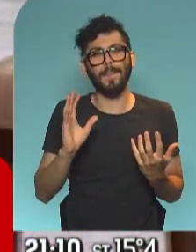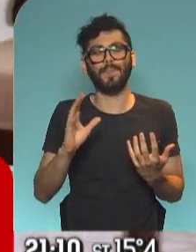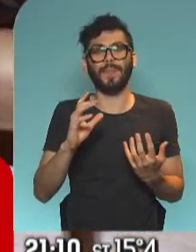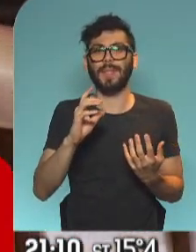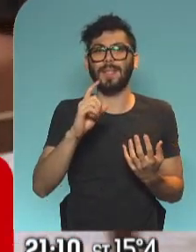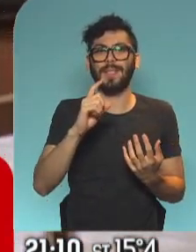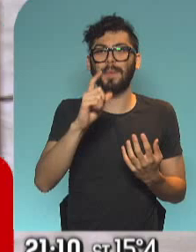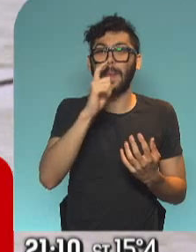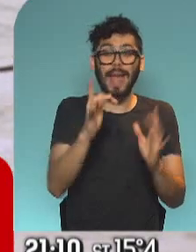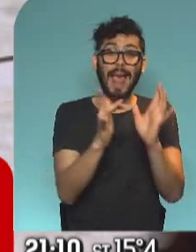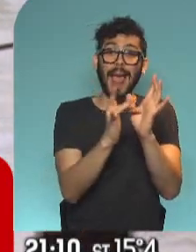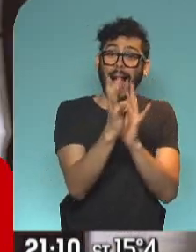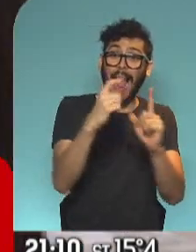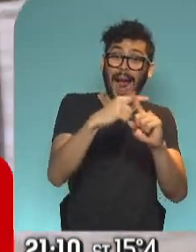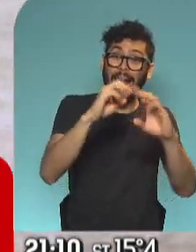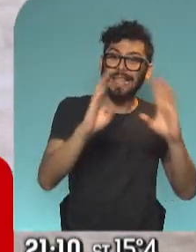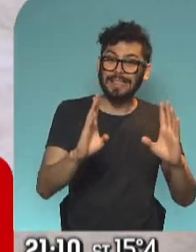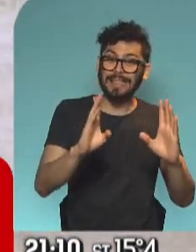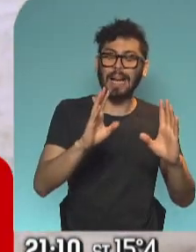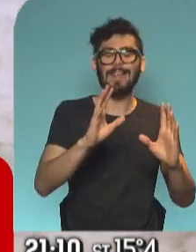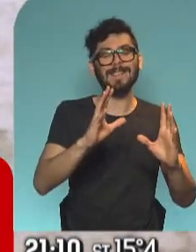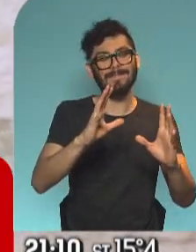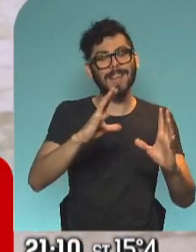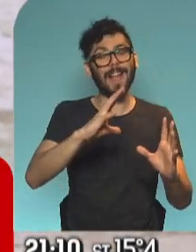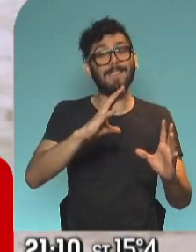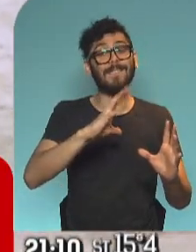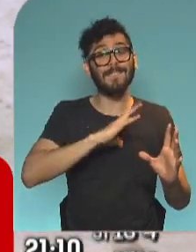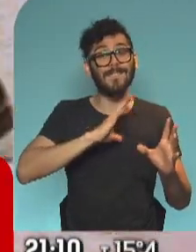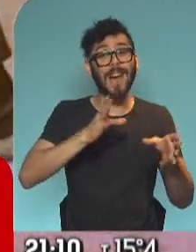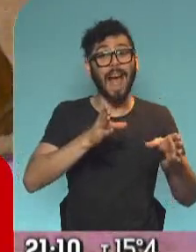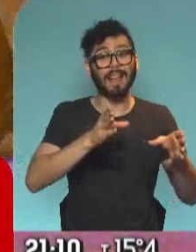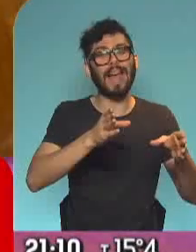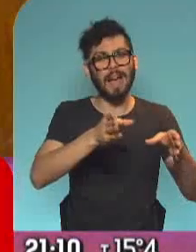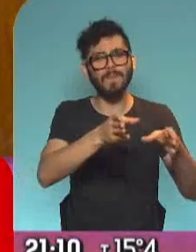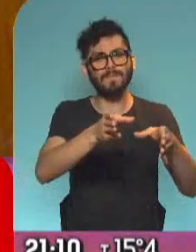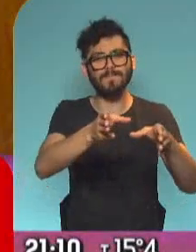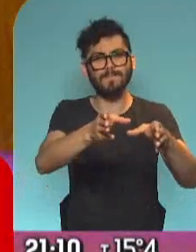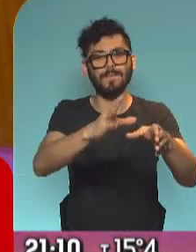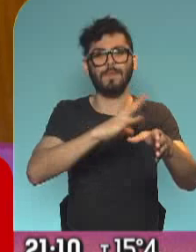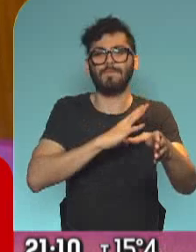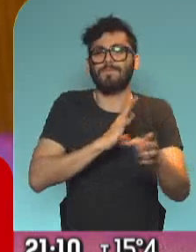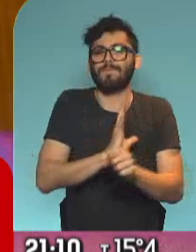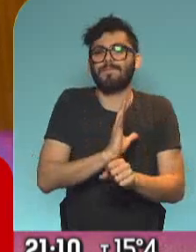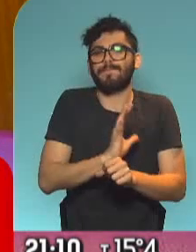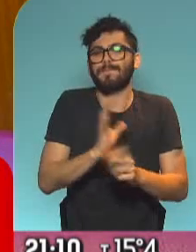digamos, la Iglesia tiene que hacer un gran camino todavía de dejar de pensarse